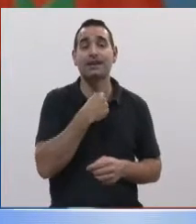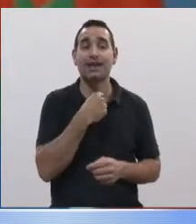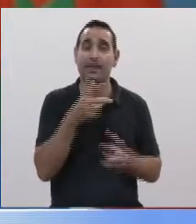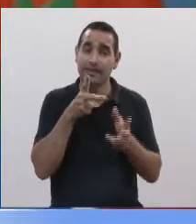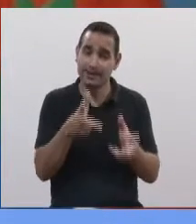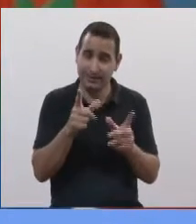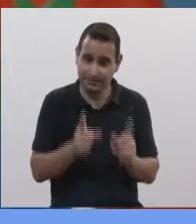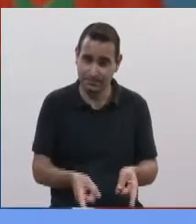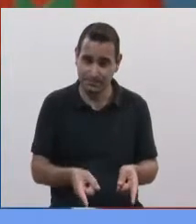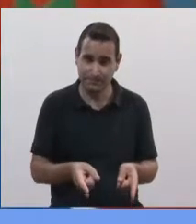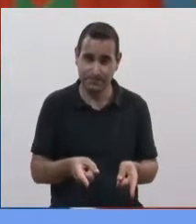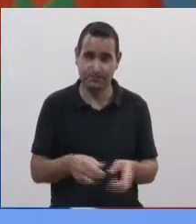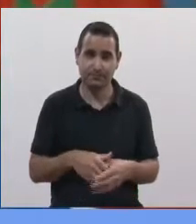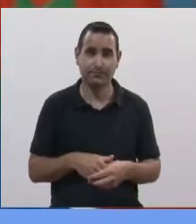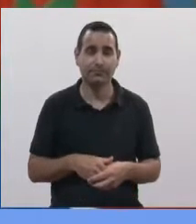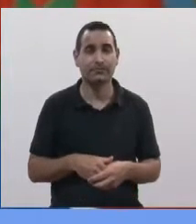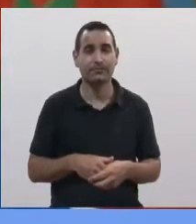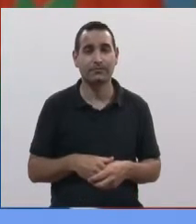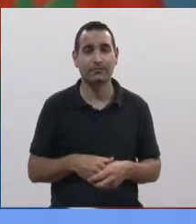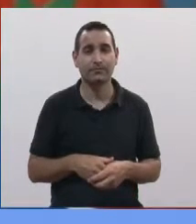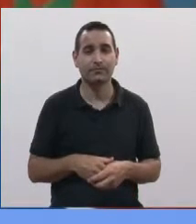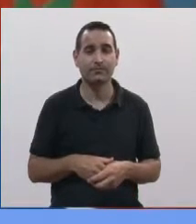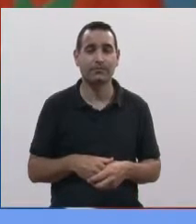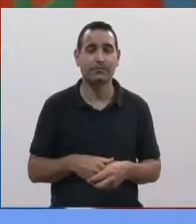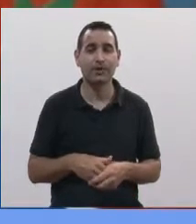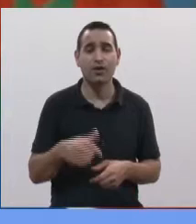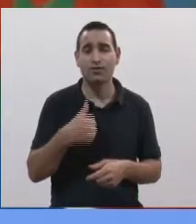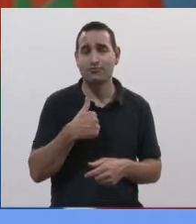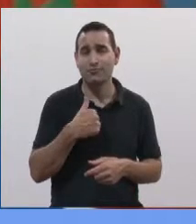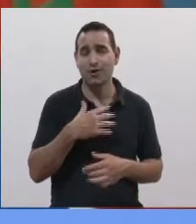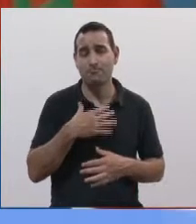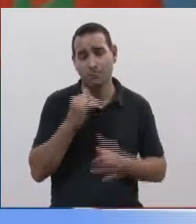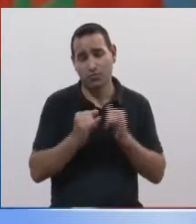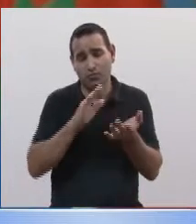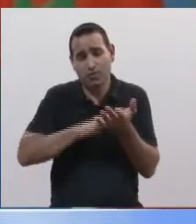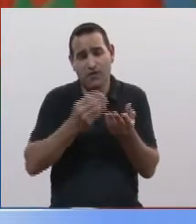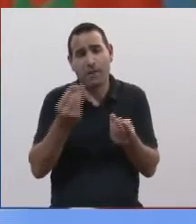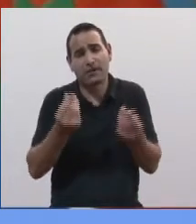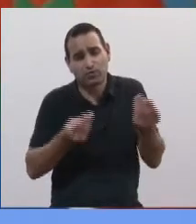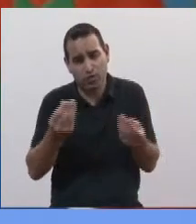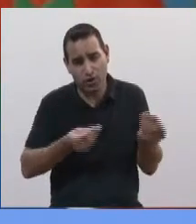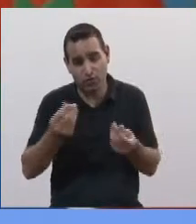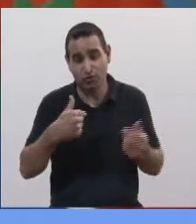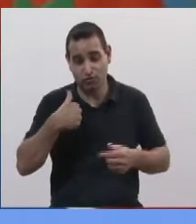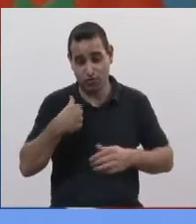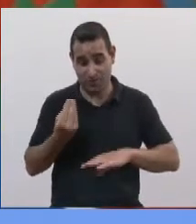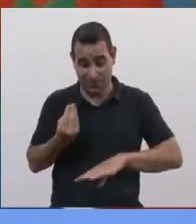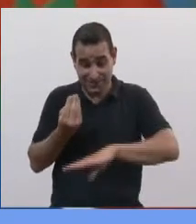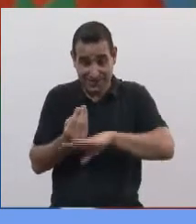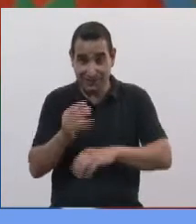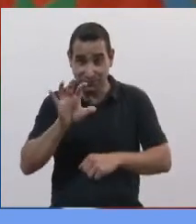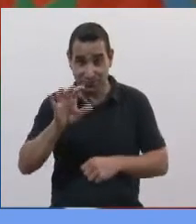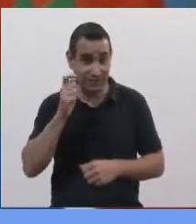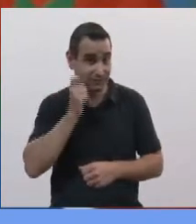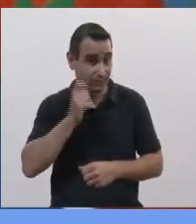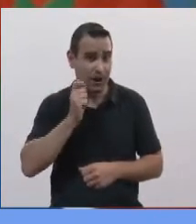decir también que adentrándome más en el presupuesto como representante de una provincia